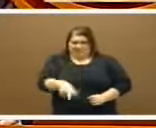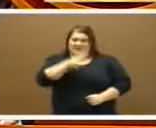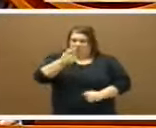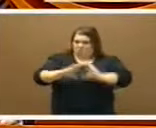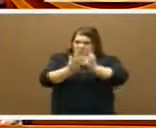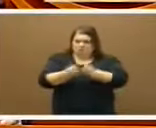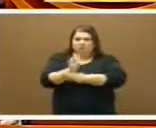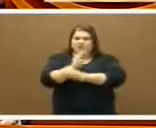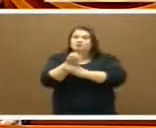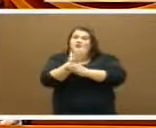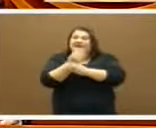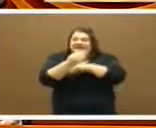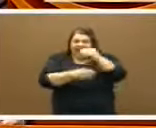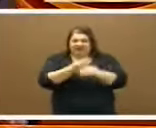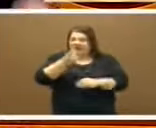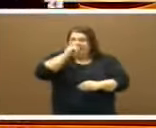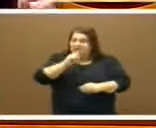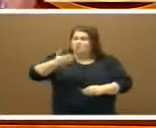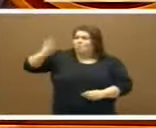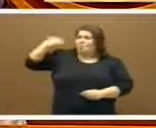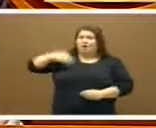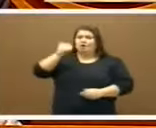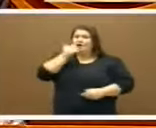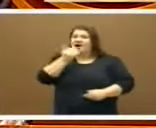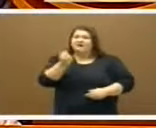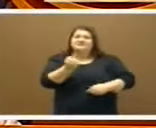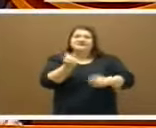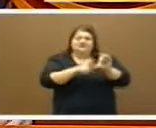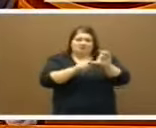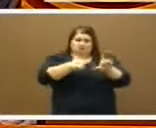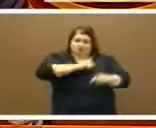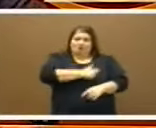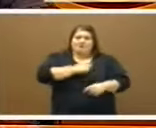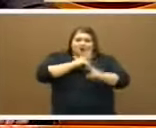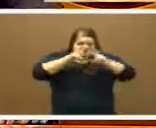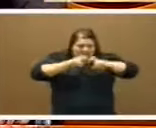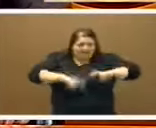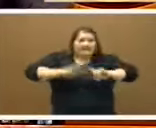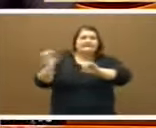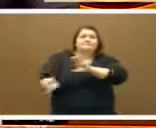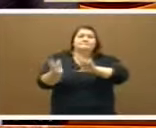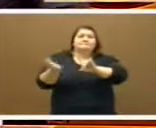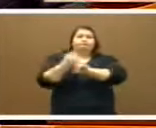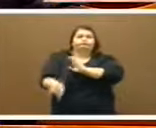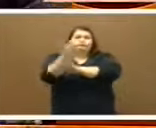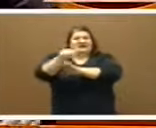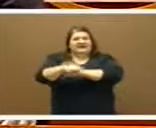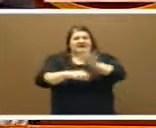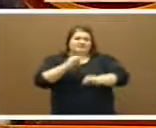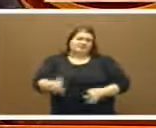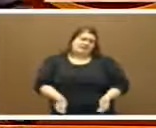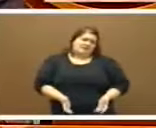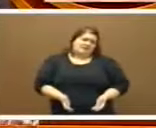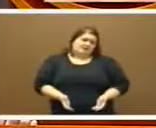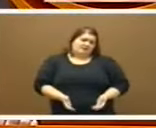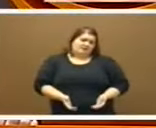PSOE con las cajas de ahorro en Extremadura en los últimos años, que hemos tenido que crear una comisión de investigación en esta Cámara. Silencio,